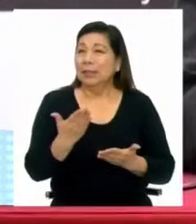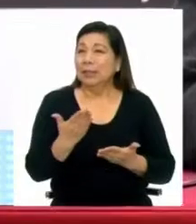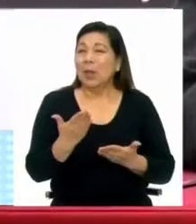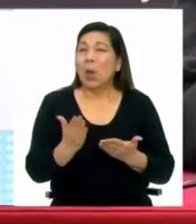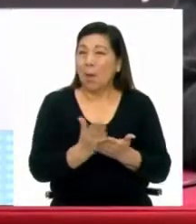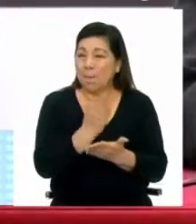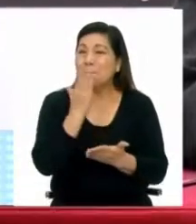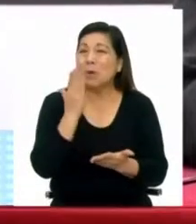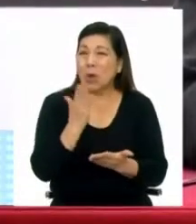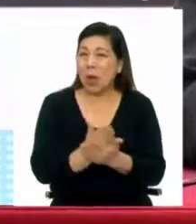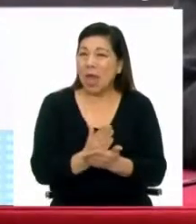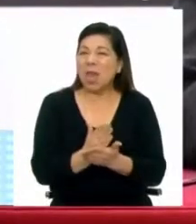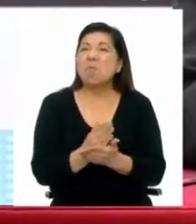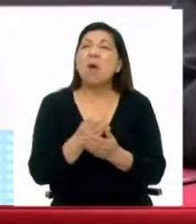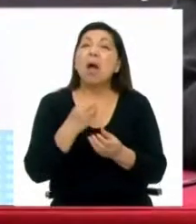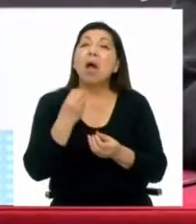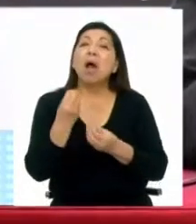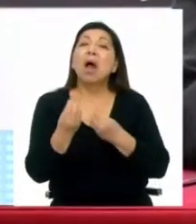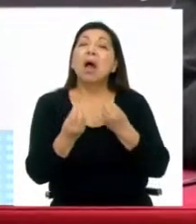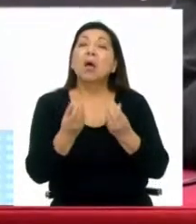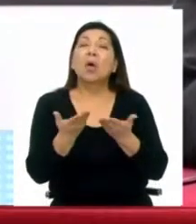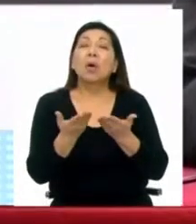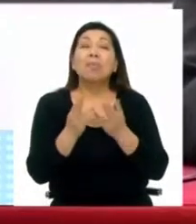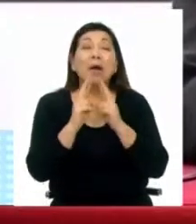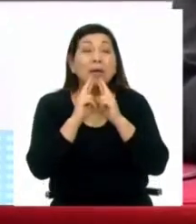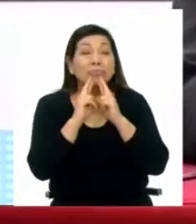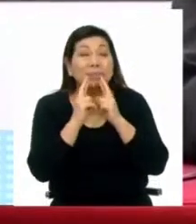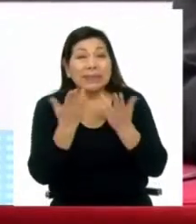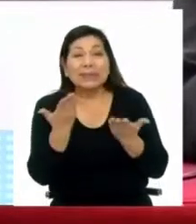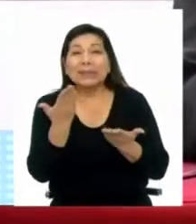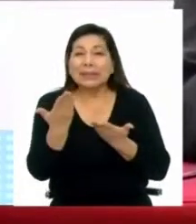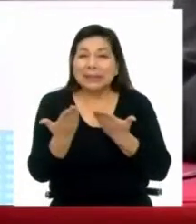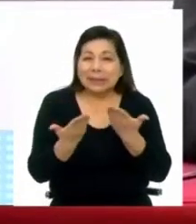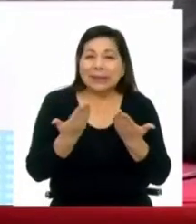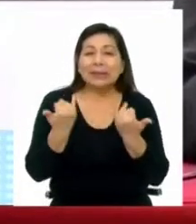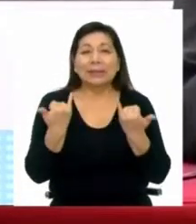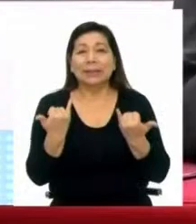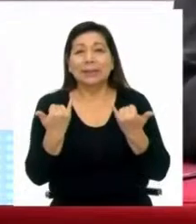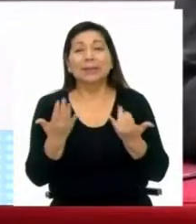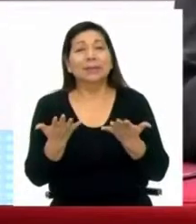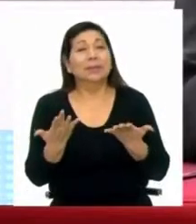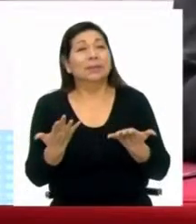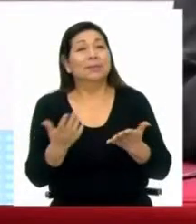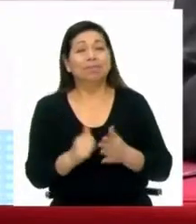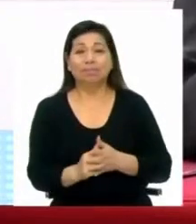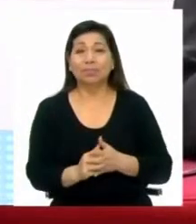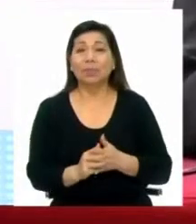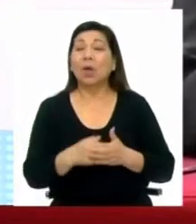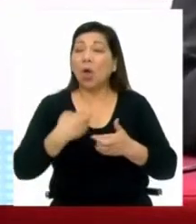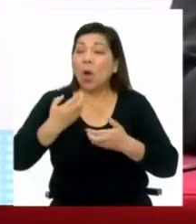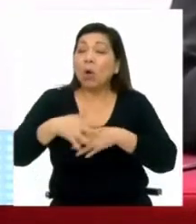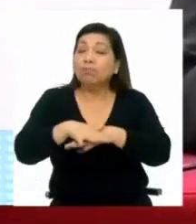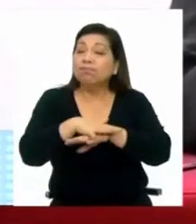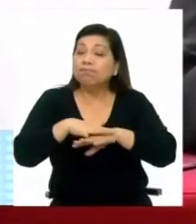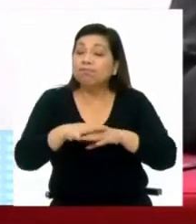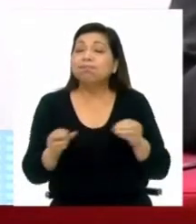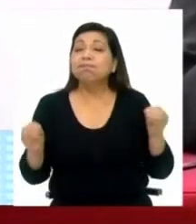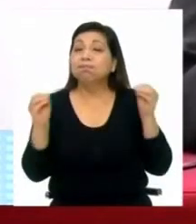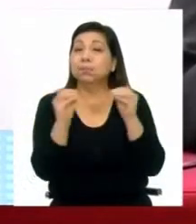los conflictos, cómo es que vamos respondiendo a esa suerte de procesos